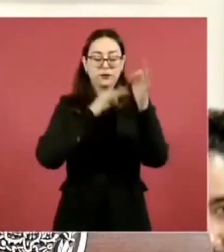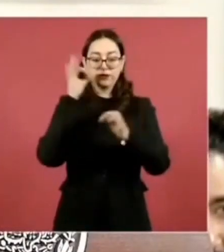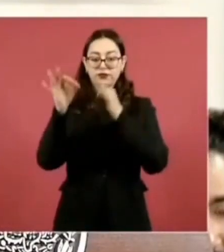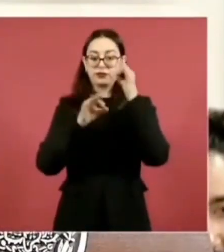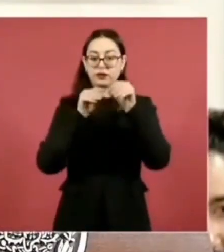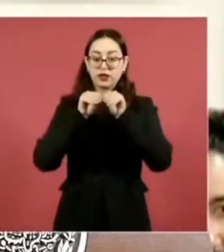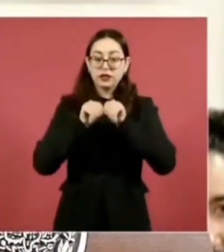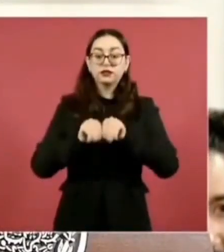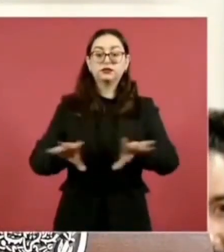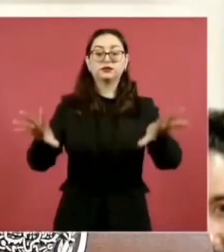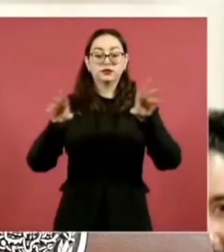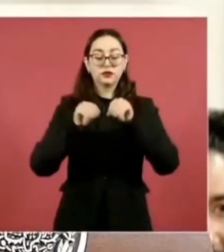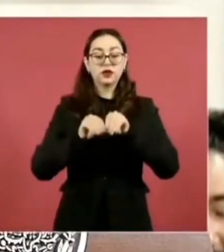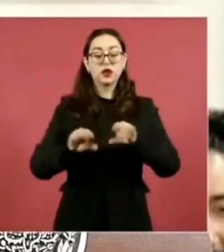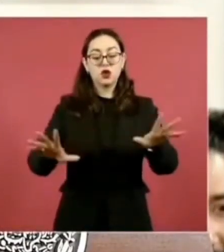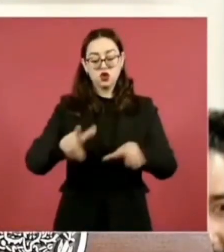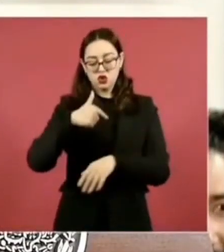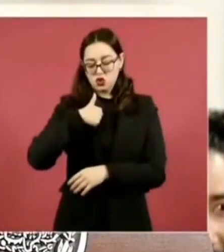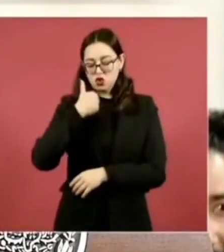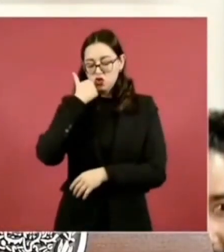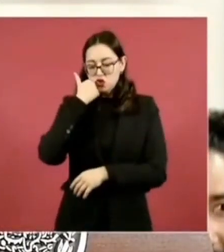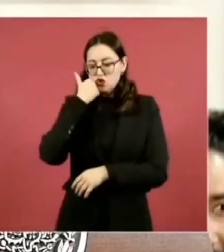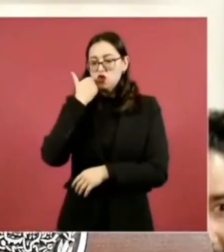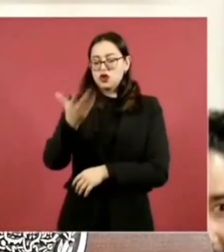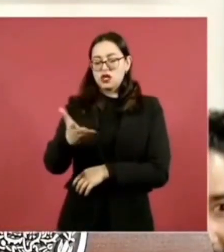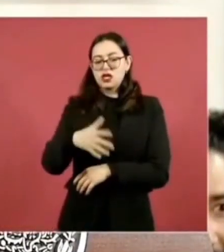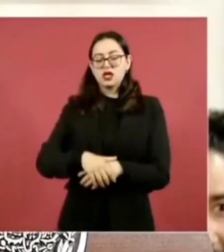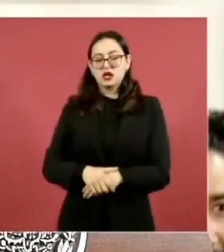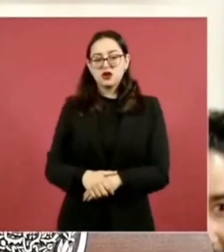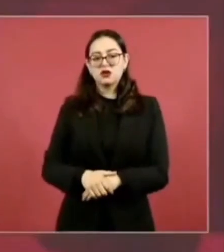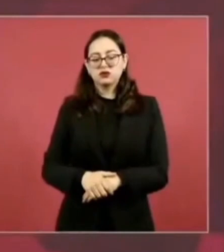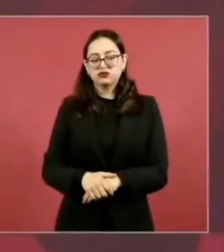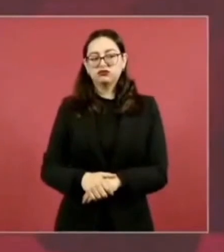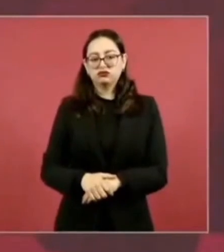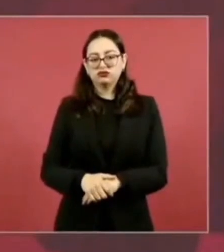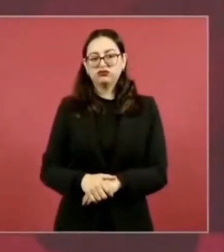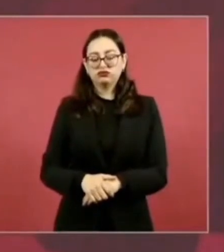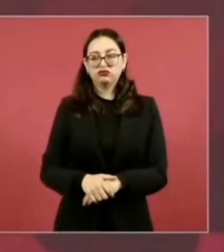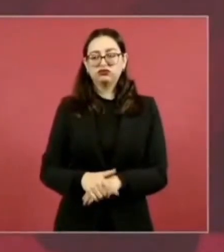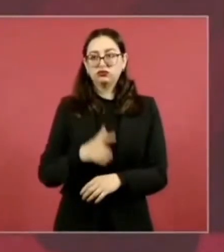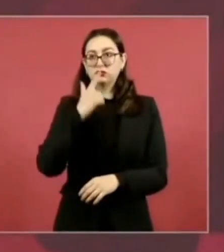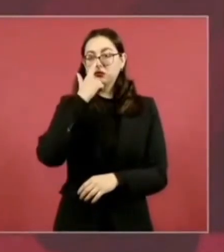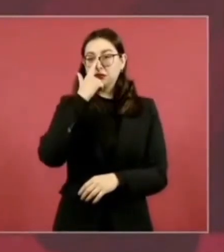hasta me quiero reunir con los dueños de los medios